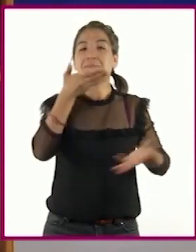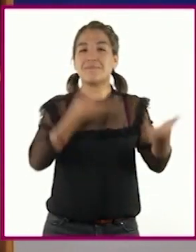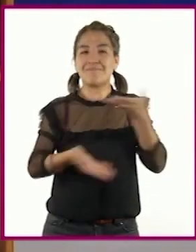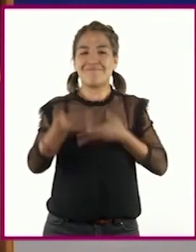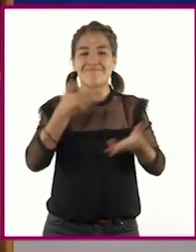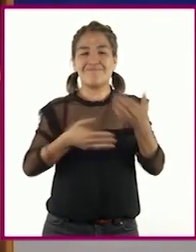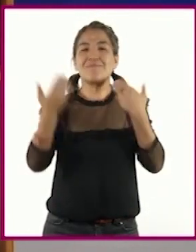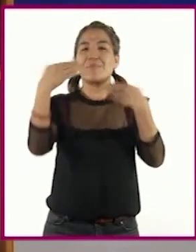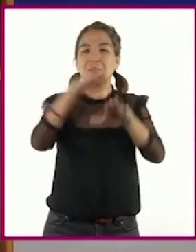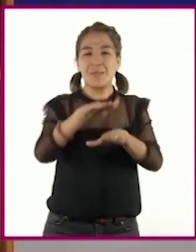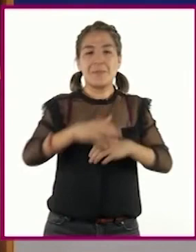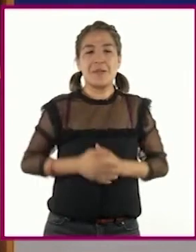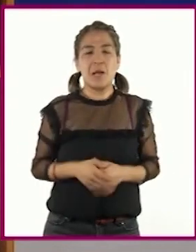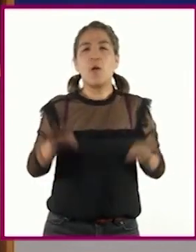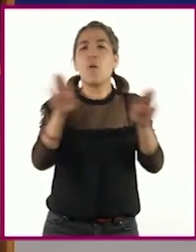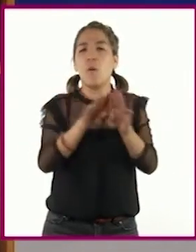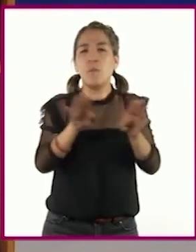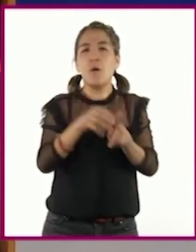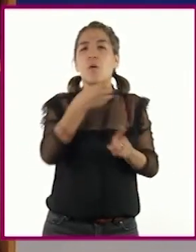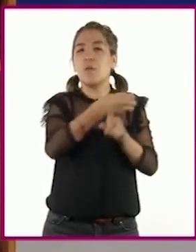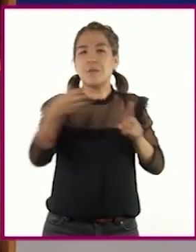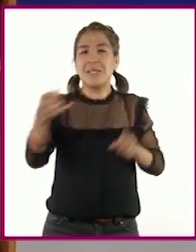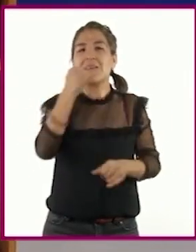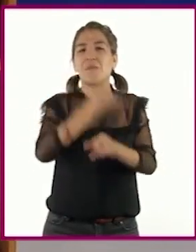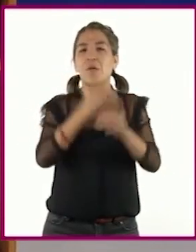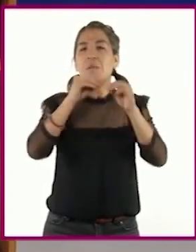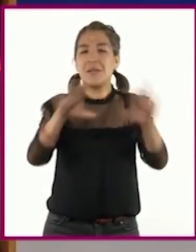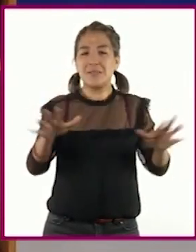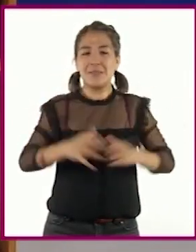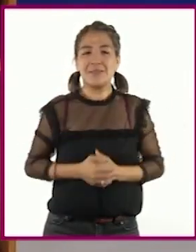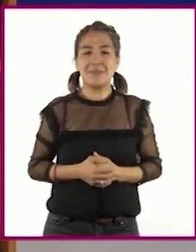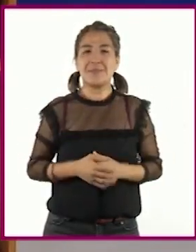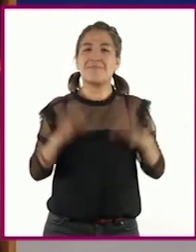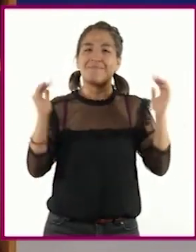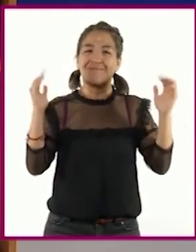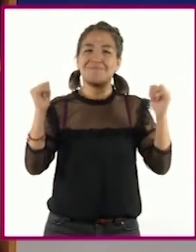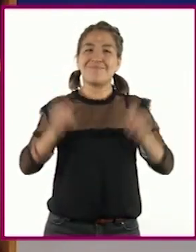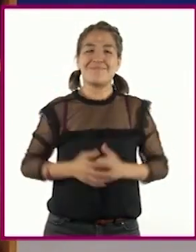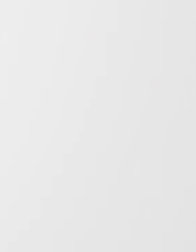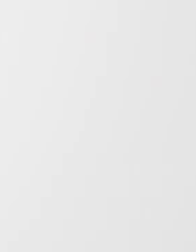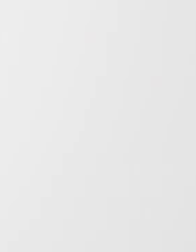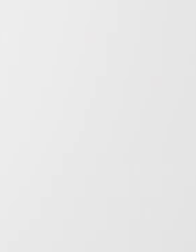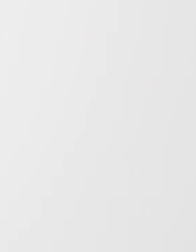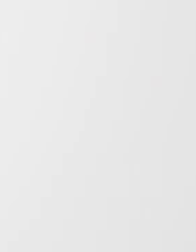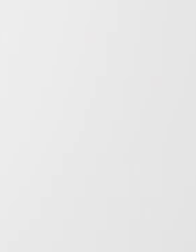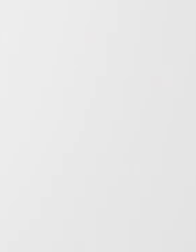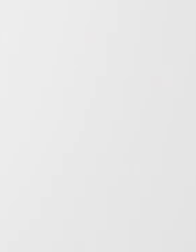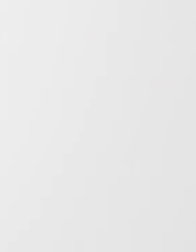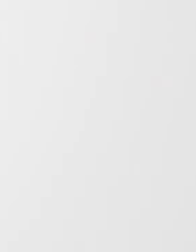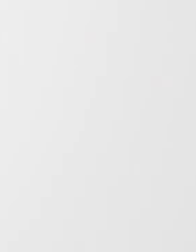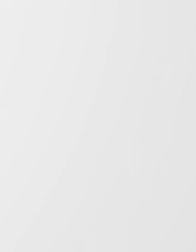compartido sobre cómo organizar información. ¡Hasta la próxima!